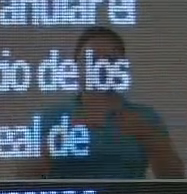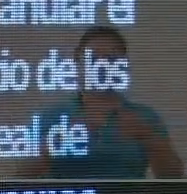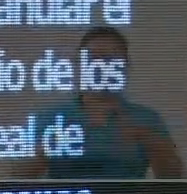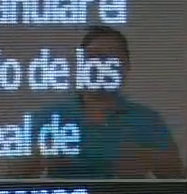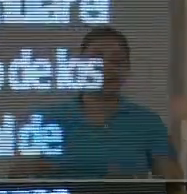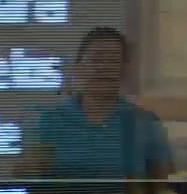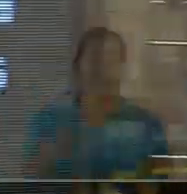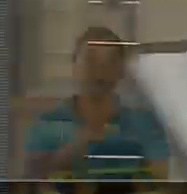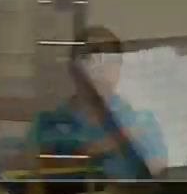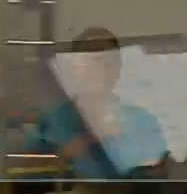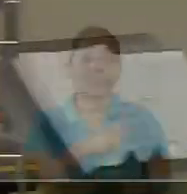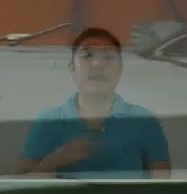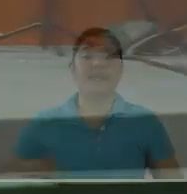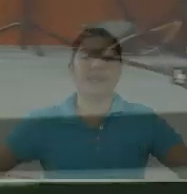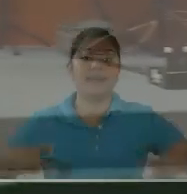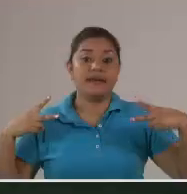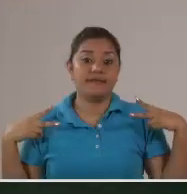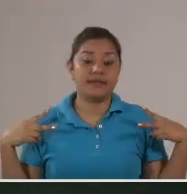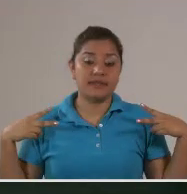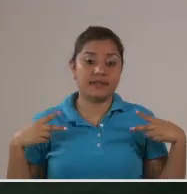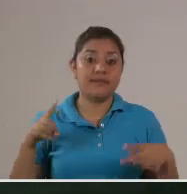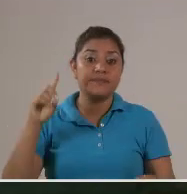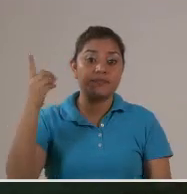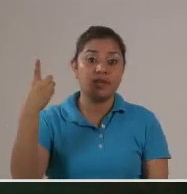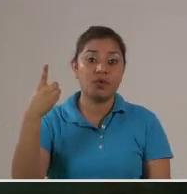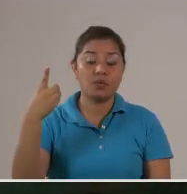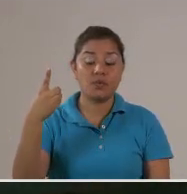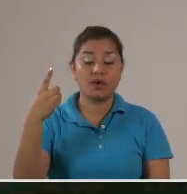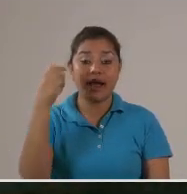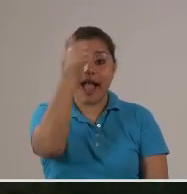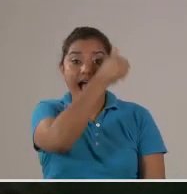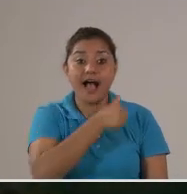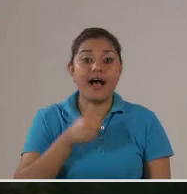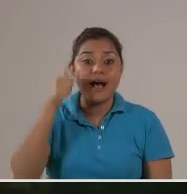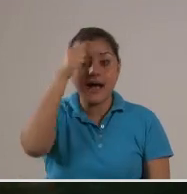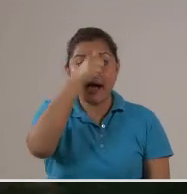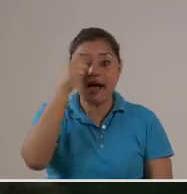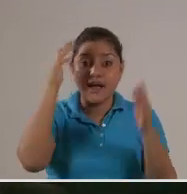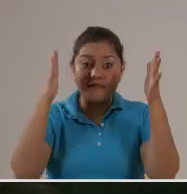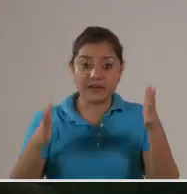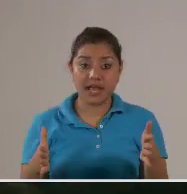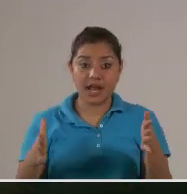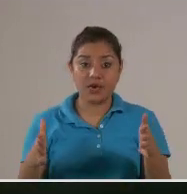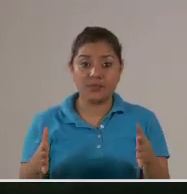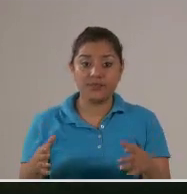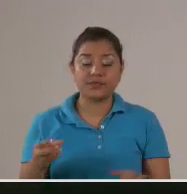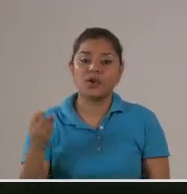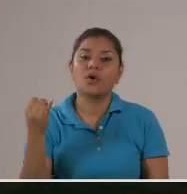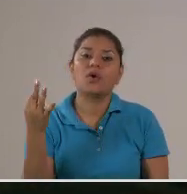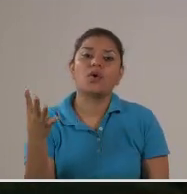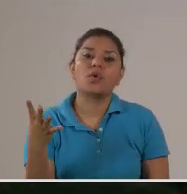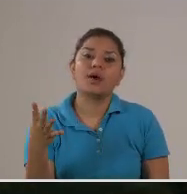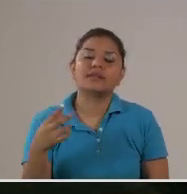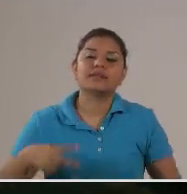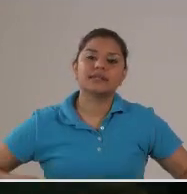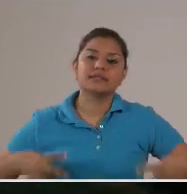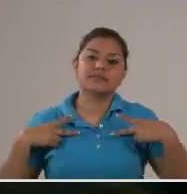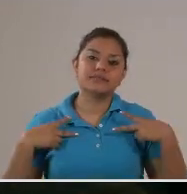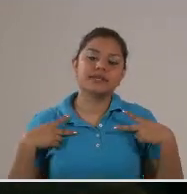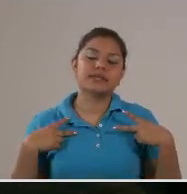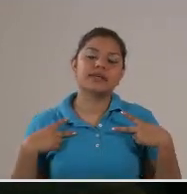la vida de un africano Cuántas Cuántas vidas de un africano valdrá